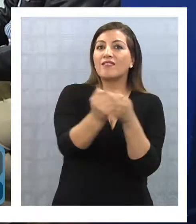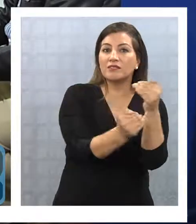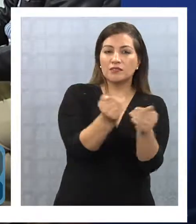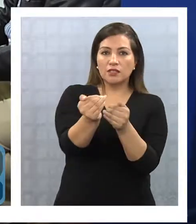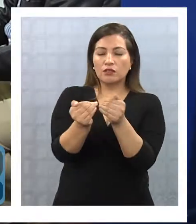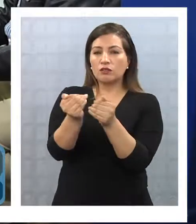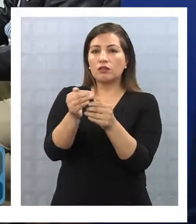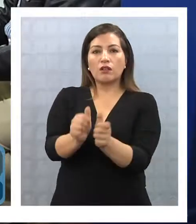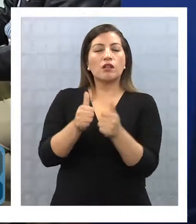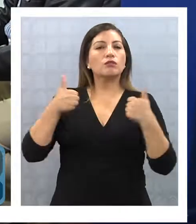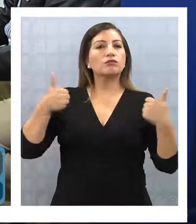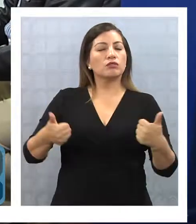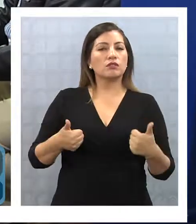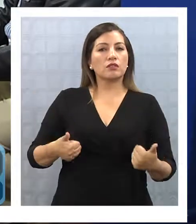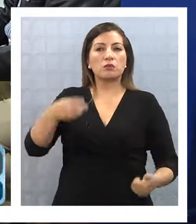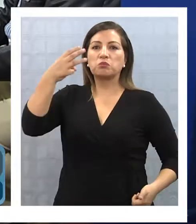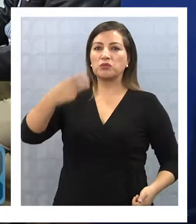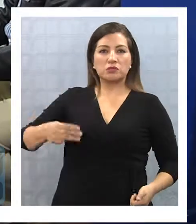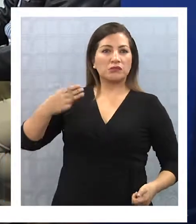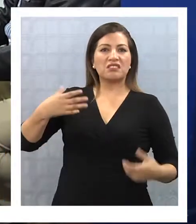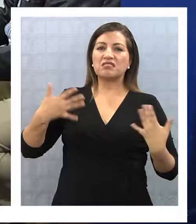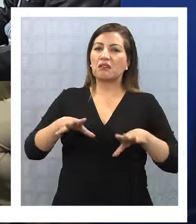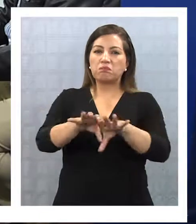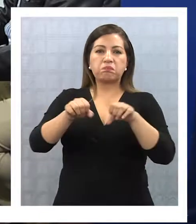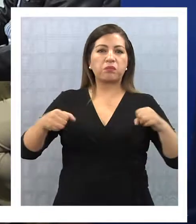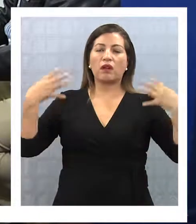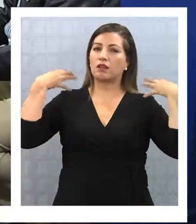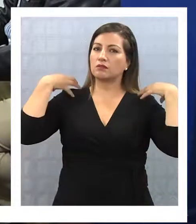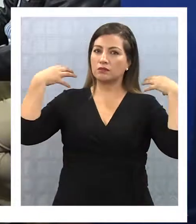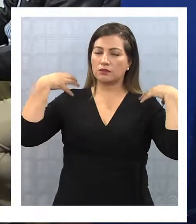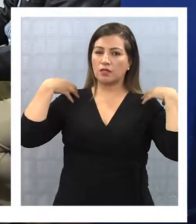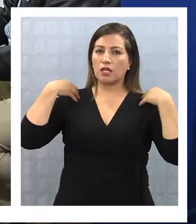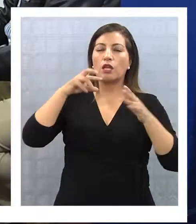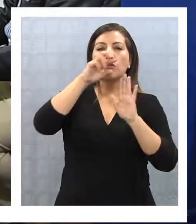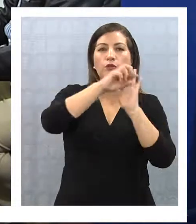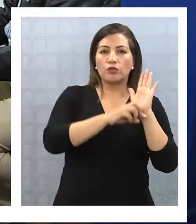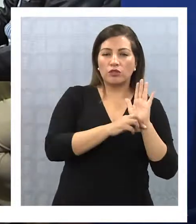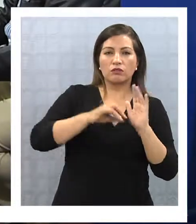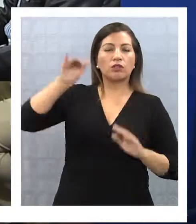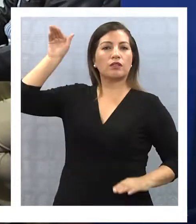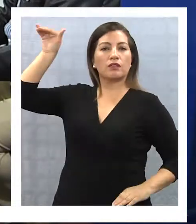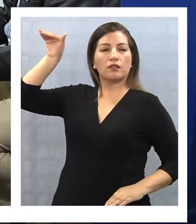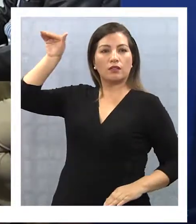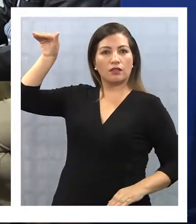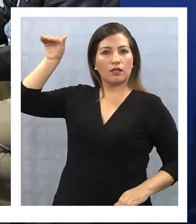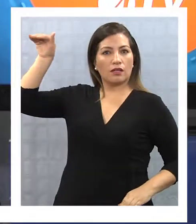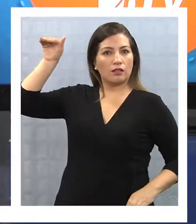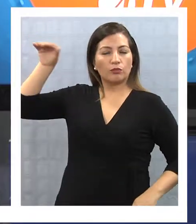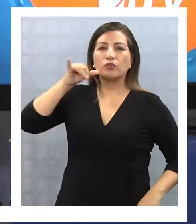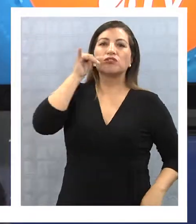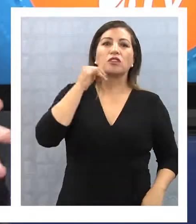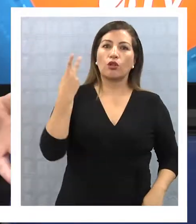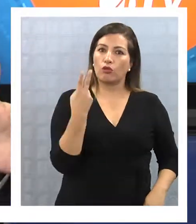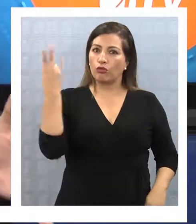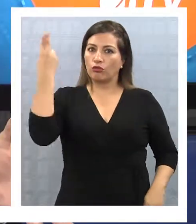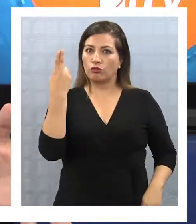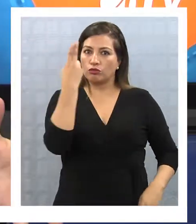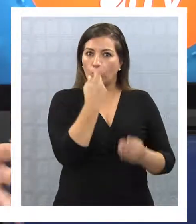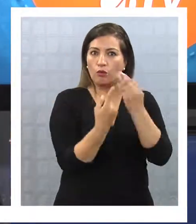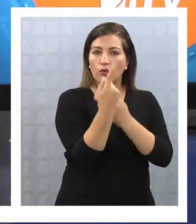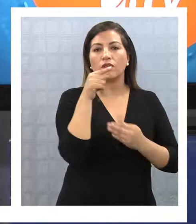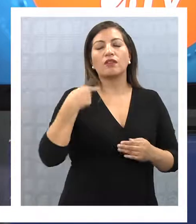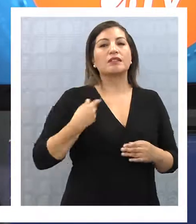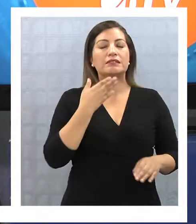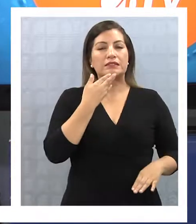autoridades regionales y municipales comprometidas sin duda con el trabajo del proyecto mancomunado entre Iquique y Alto Hospicio, y